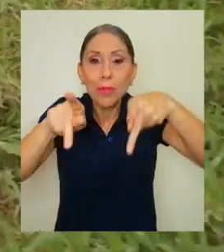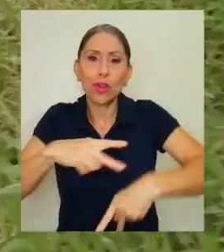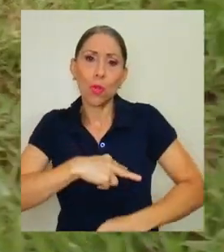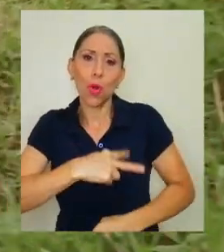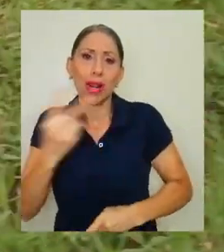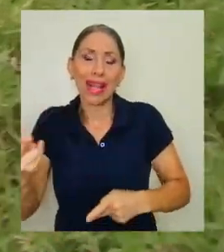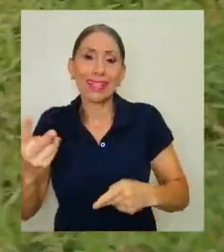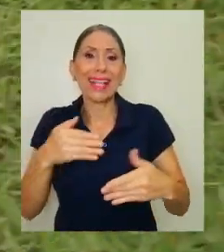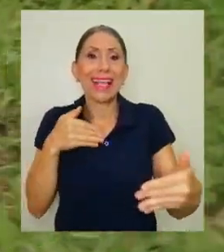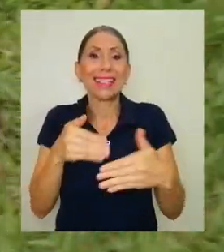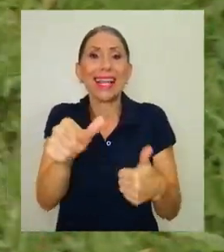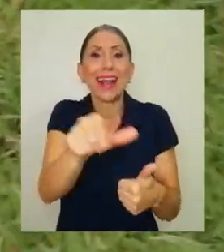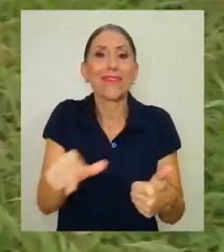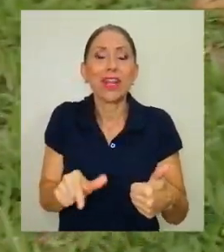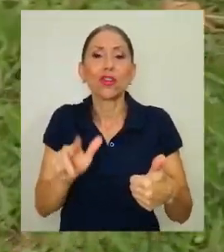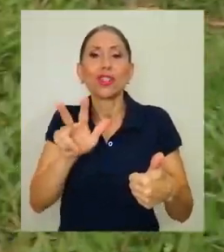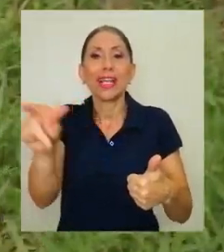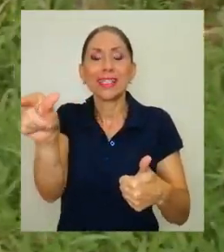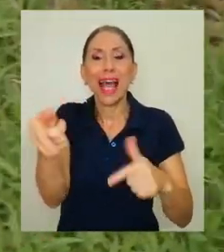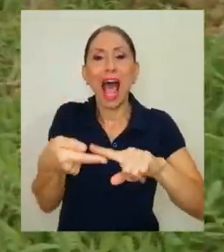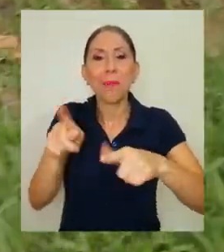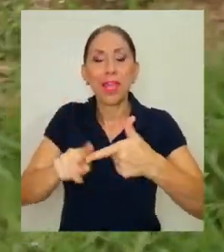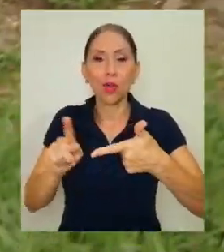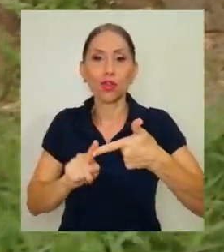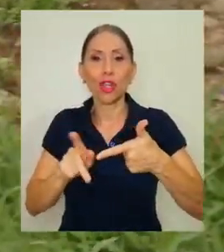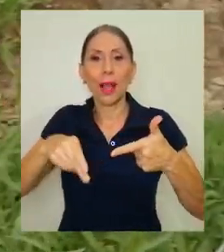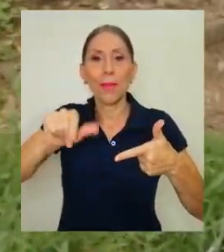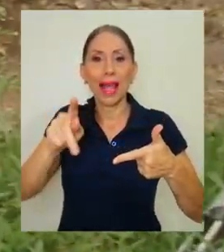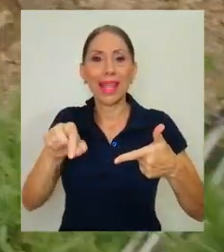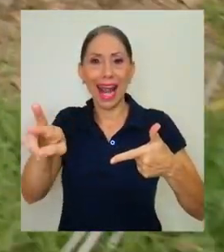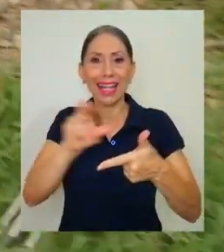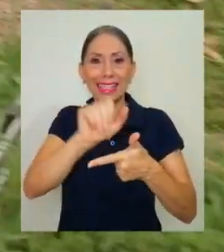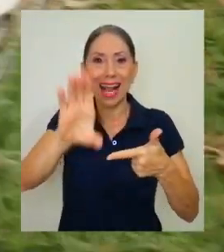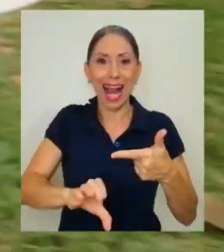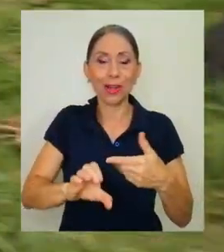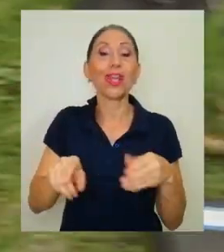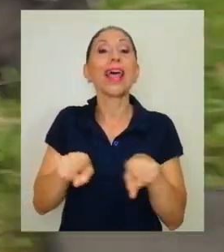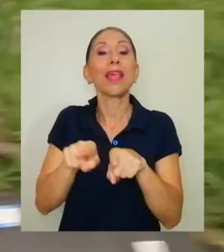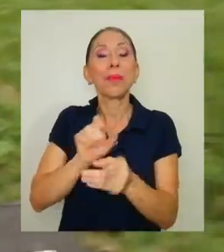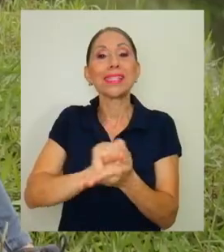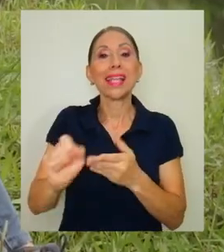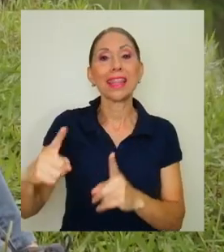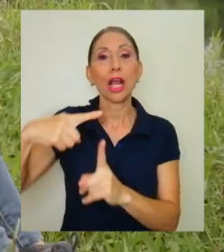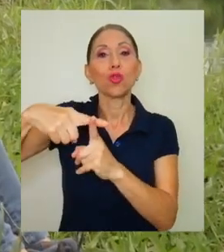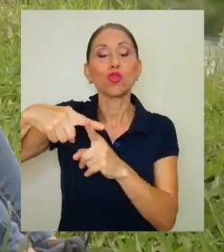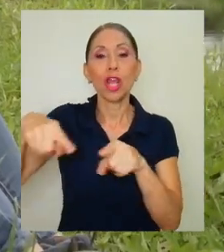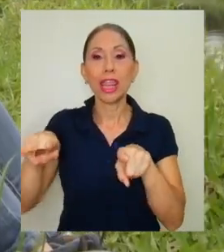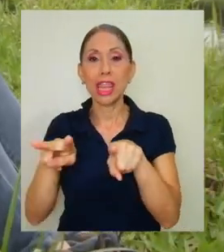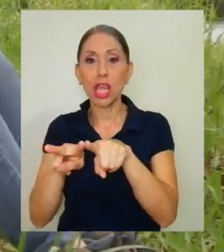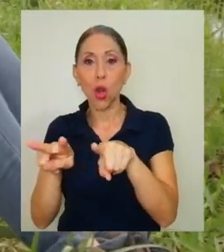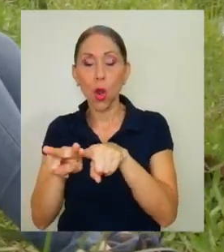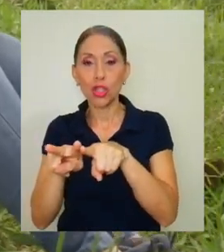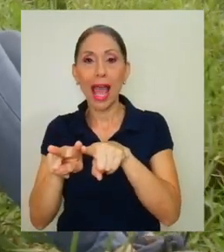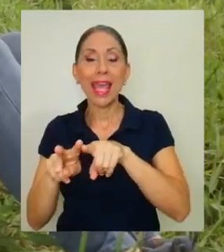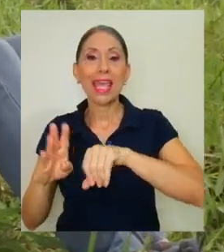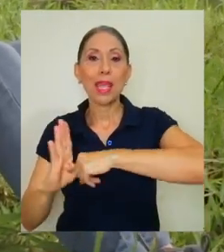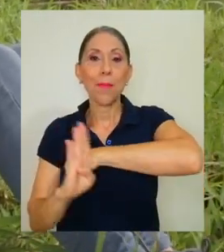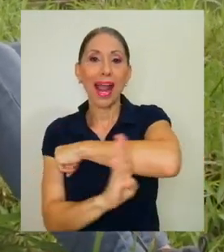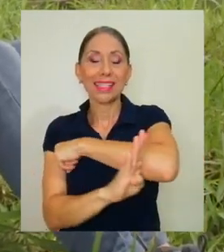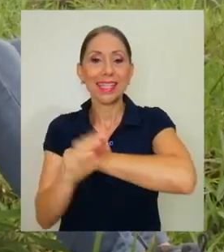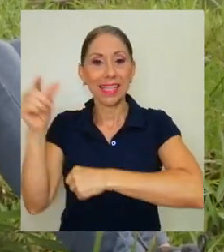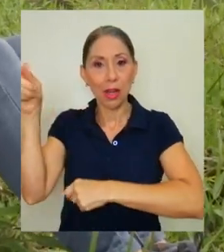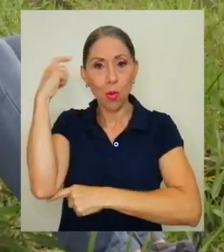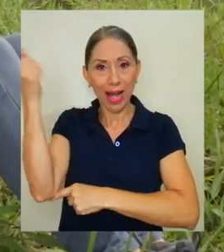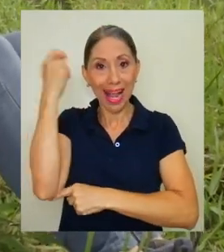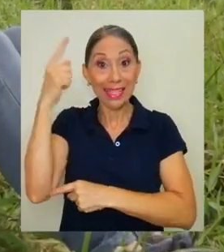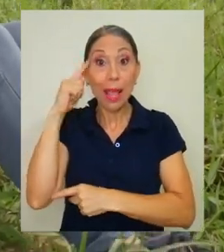comunidades cercanas a los ríos Tres Amigos y Platanar en San Carlos y de Santa Cruz, Nicoya y Bagaces en Guanacaste. Para recolectar